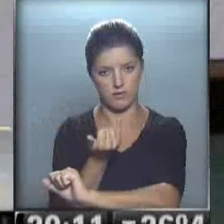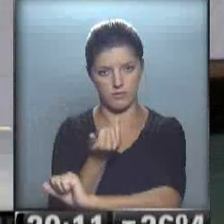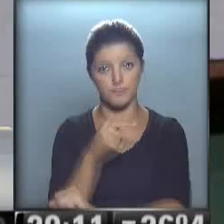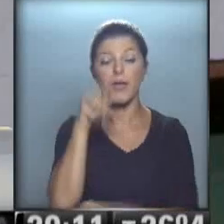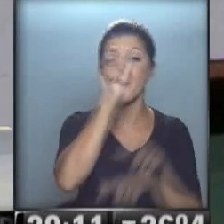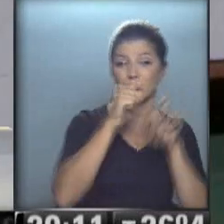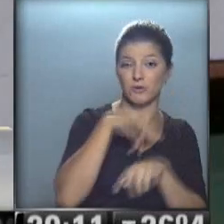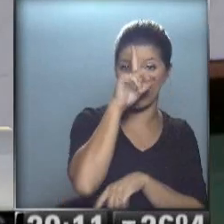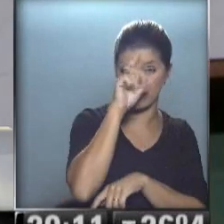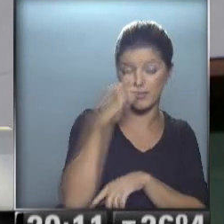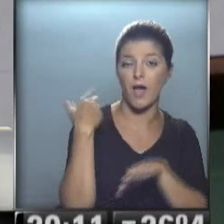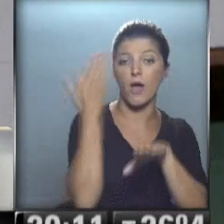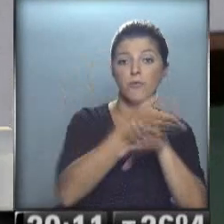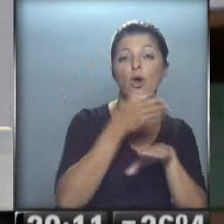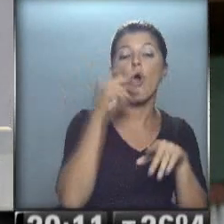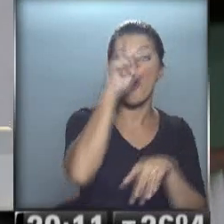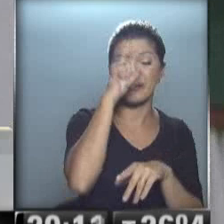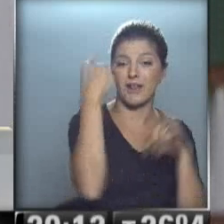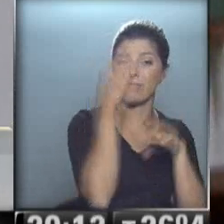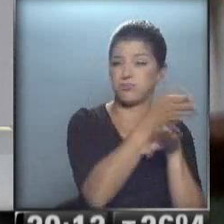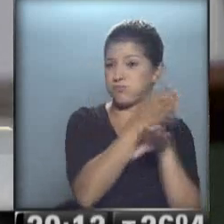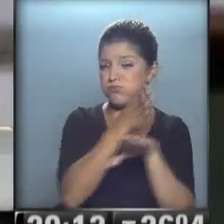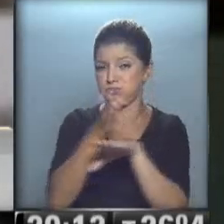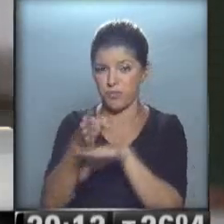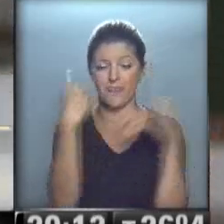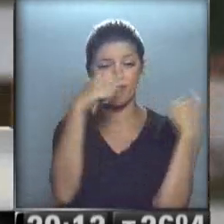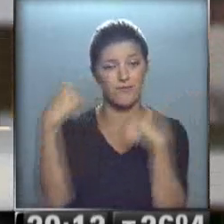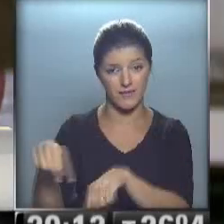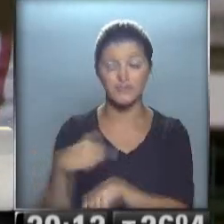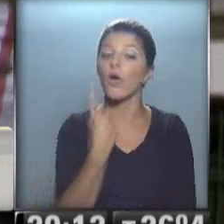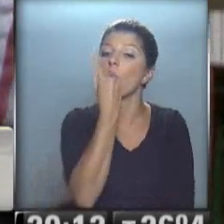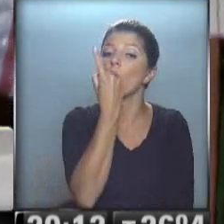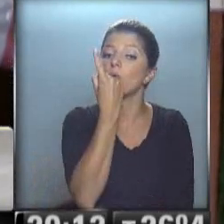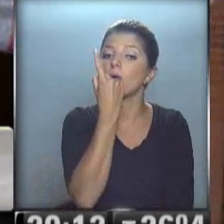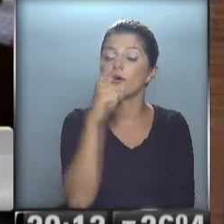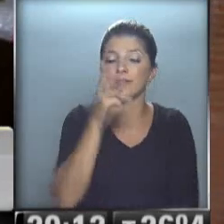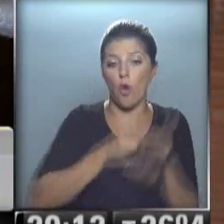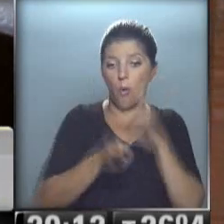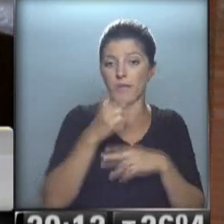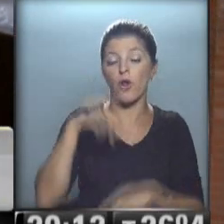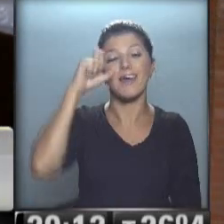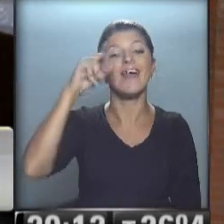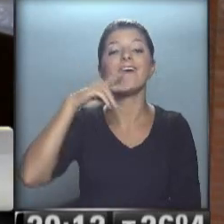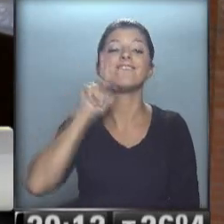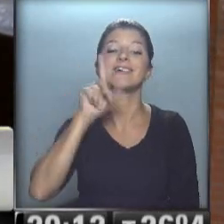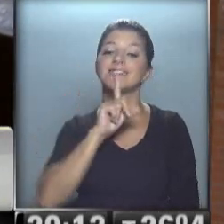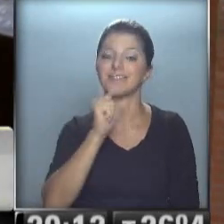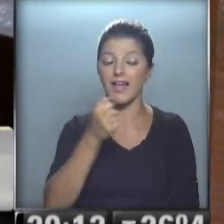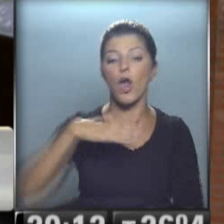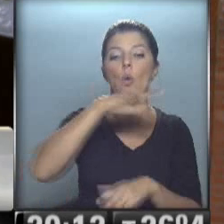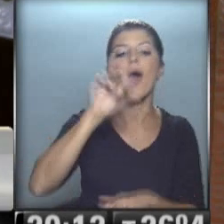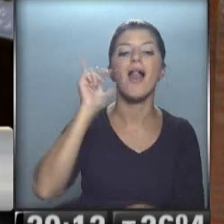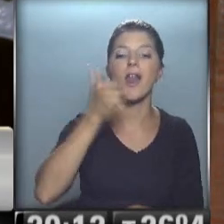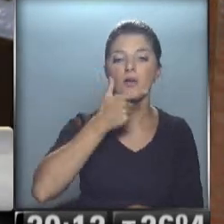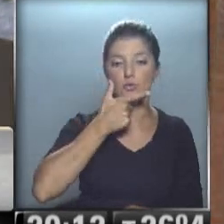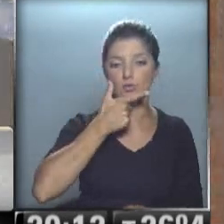heridos fueron derivados a distintos centros asistenciales y uno de ellos fue operado en el Hospital Evita de Lanús por una herida de